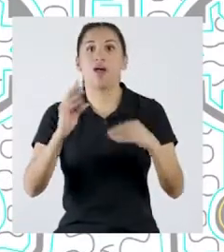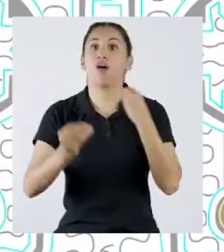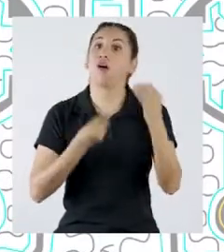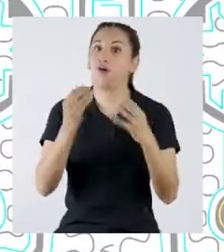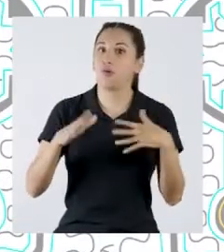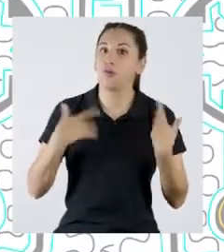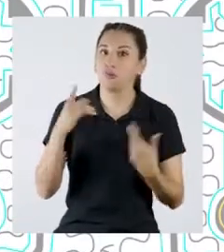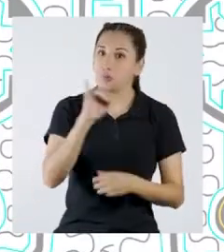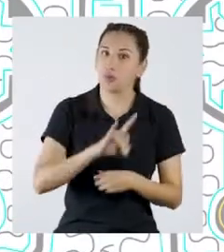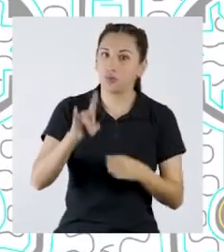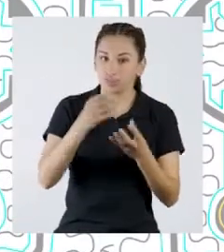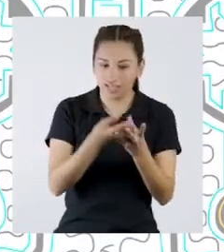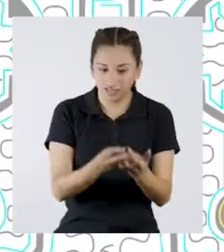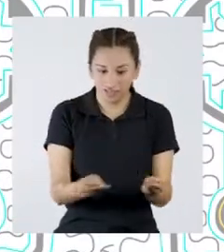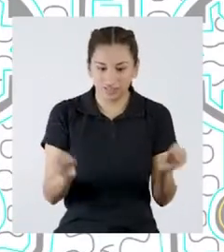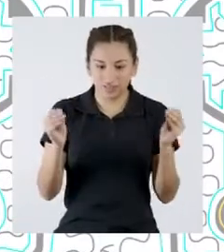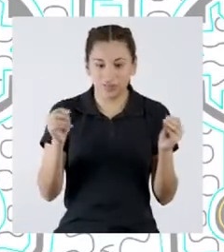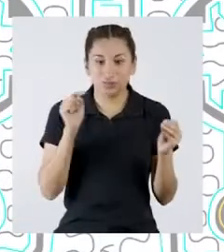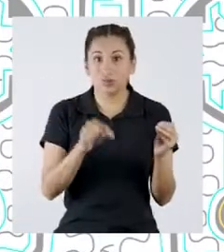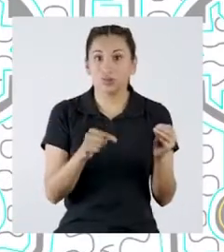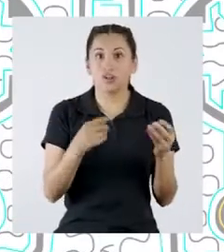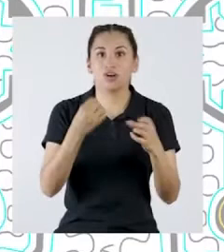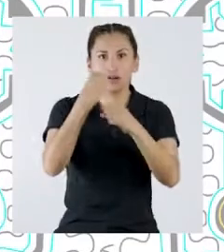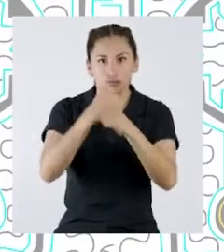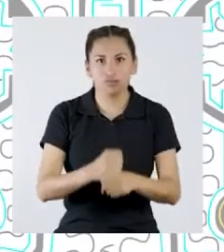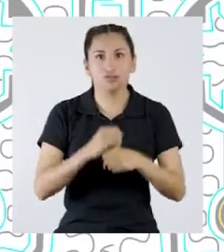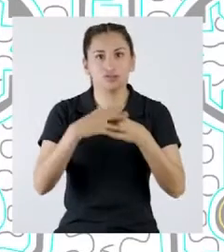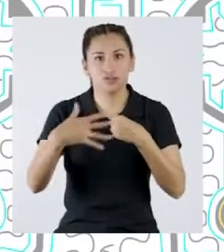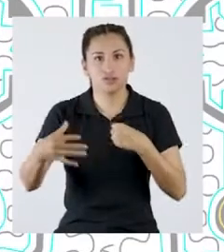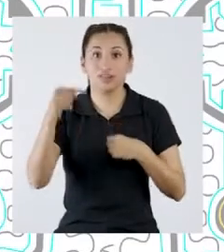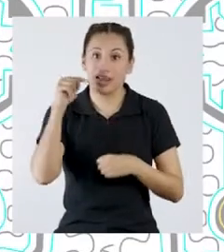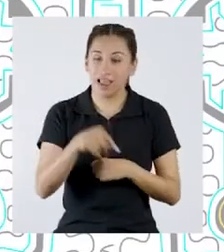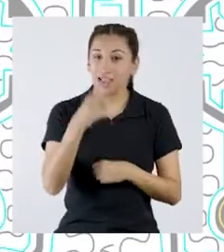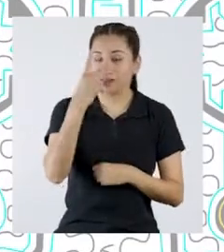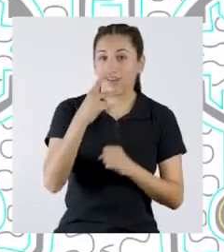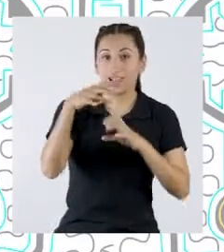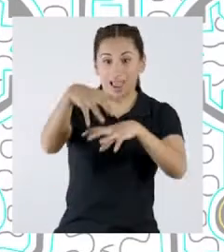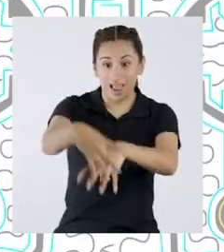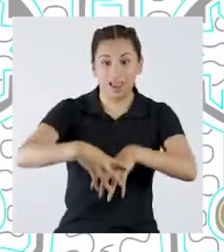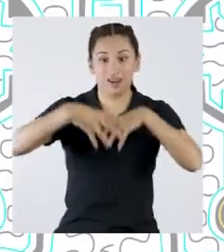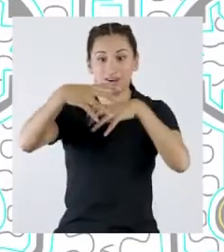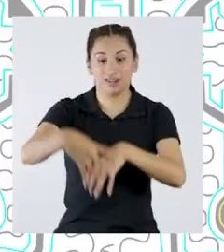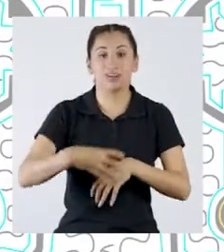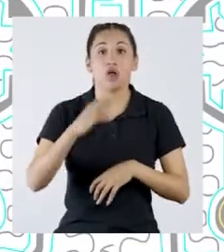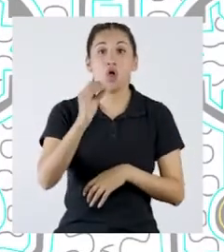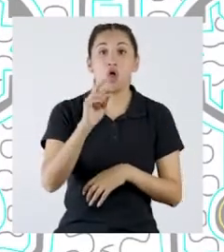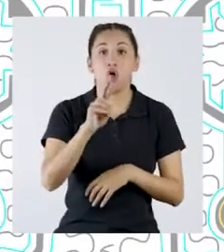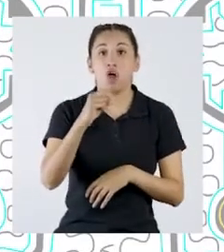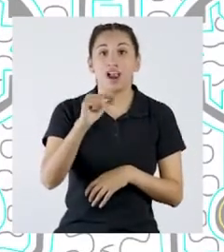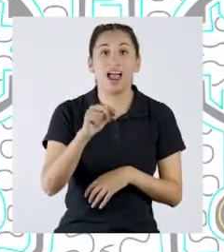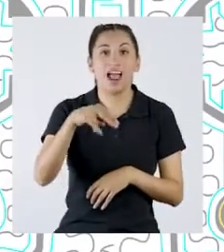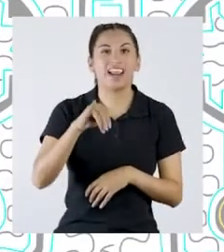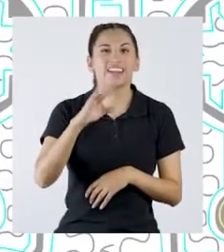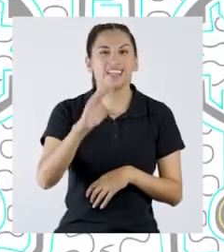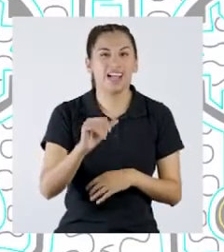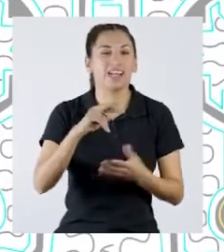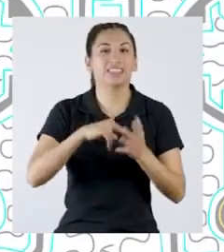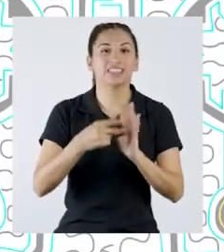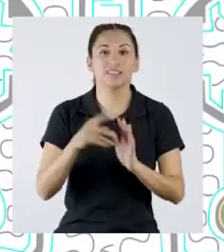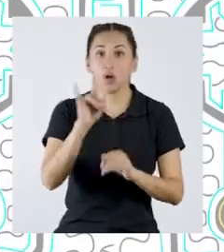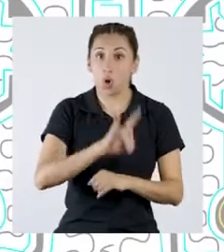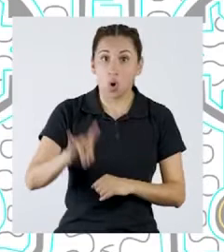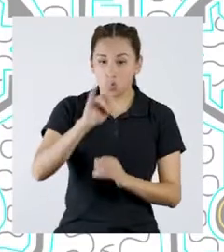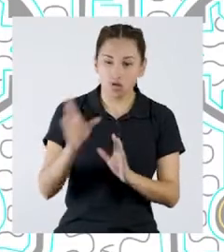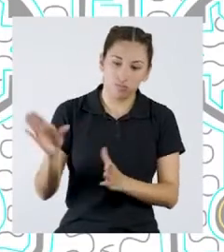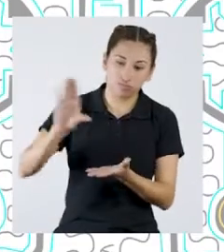usar recursos como el suelo de manera sostenible. Ahí vimos que la agricultura orgánica es sembrar cultivos utilizando